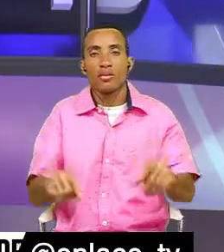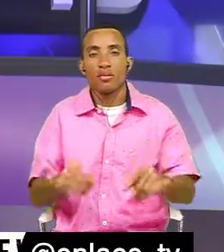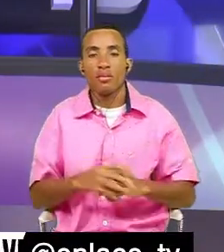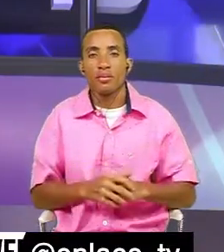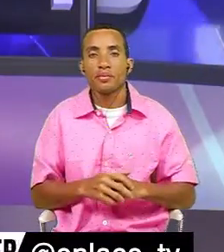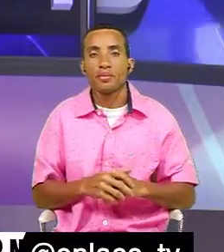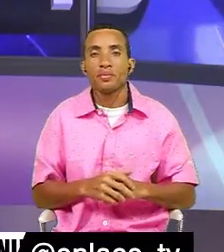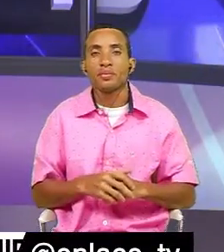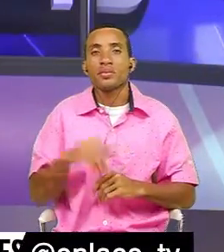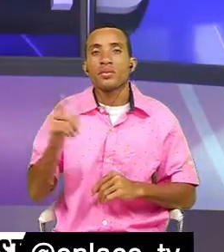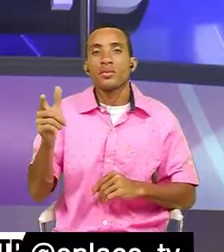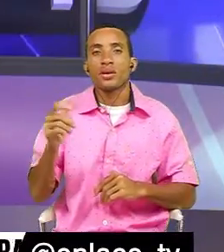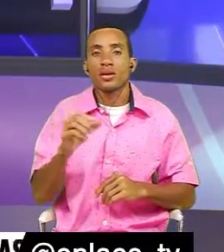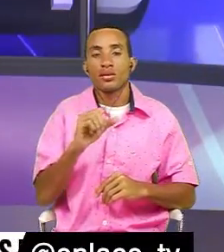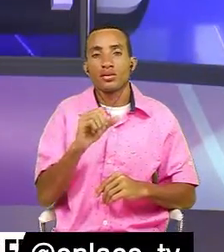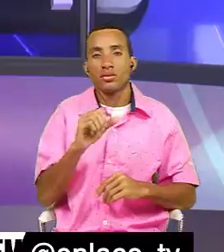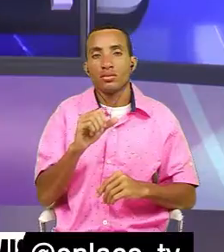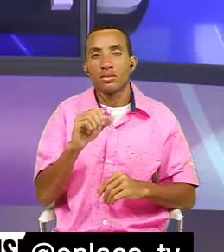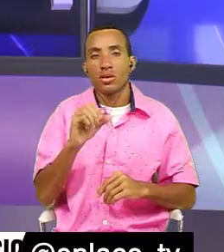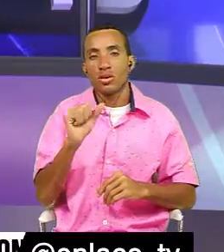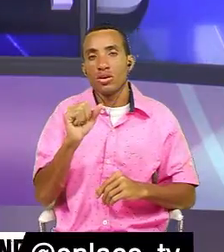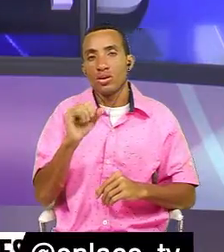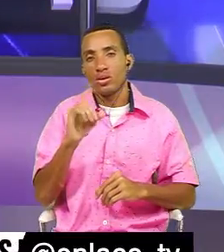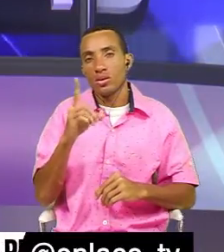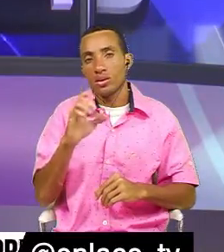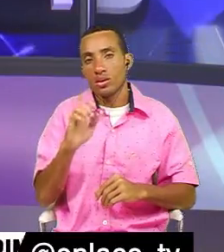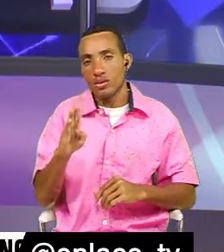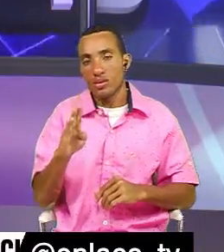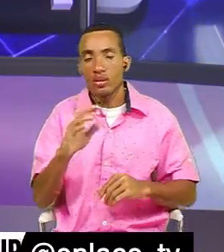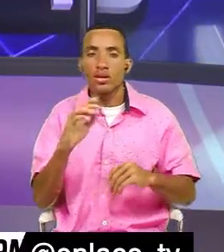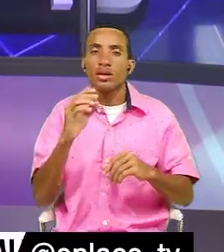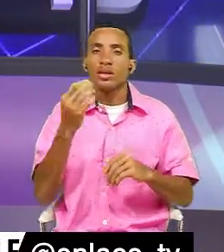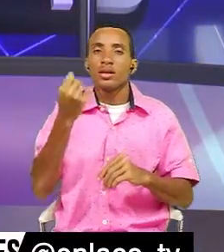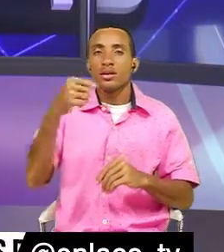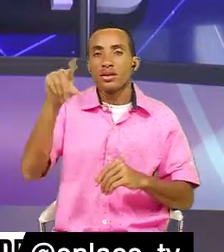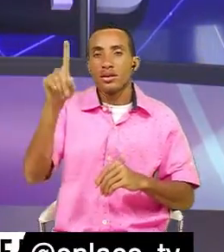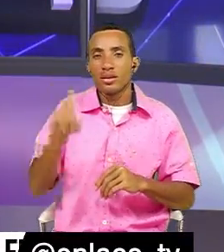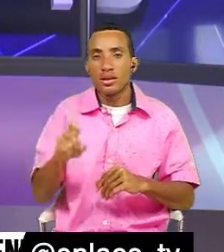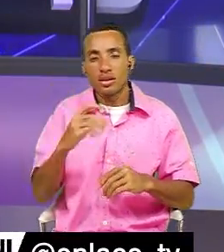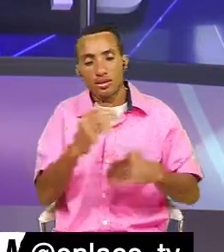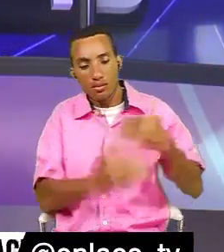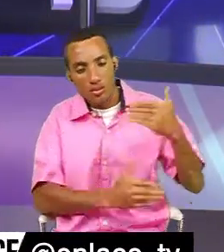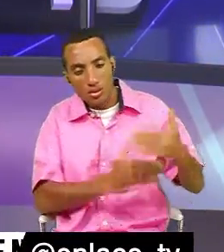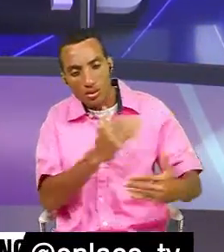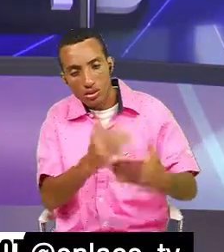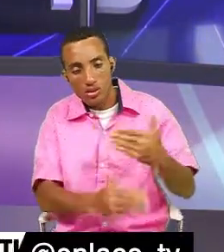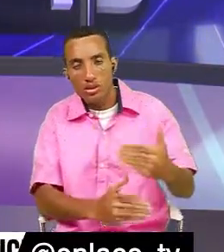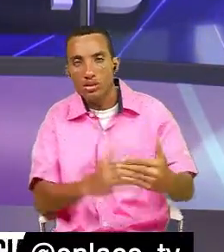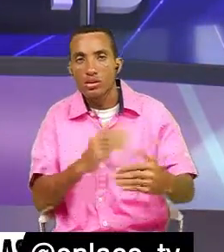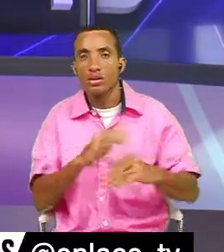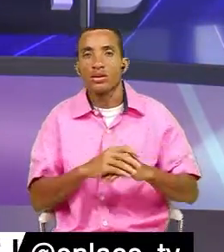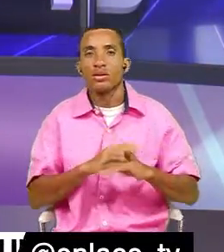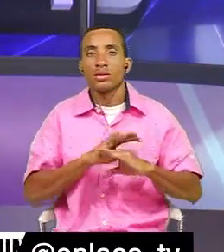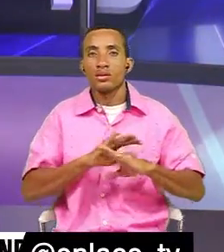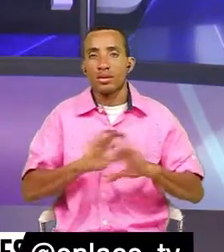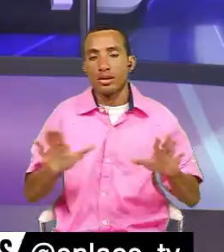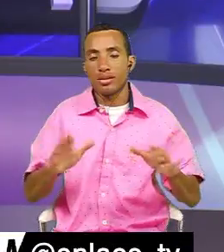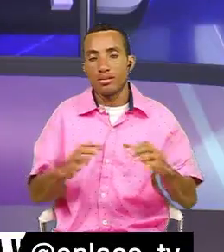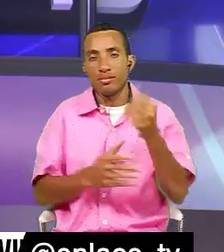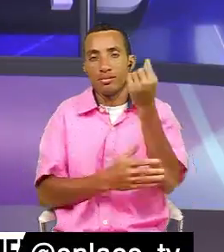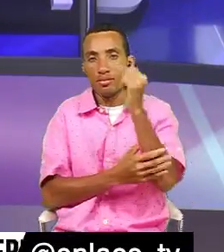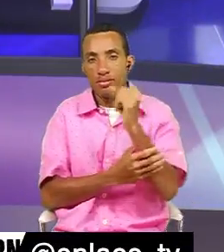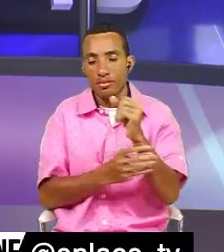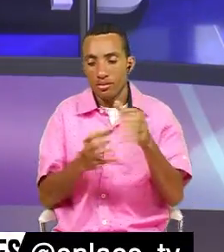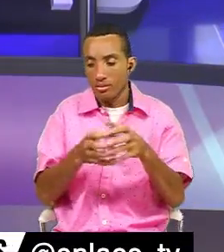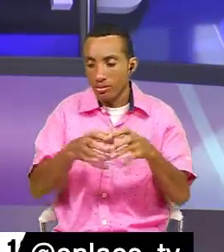accionaria de Odebrecht en este caso. De estas 16, el proceso se ha decantado en dos